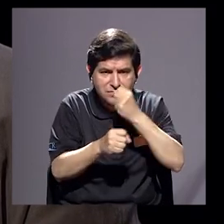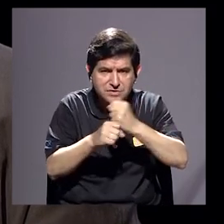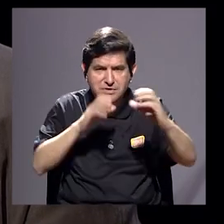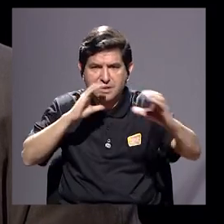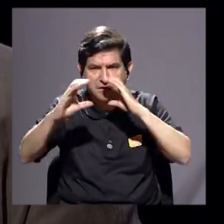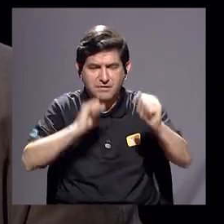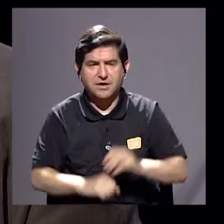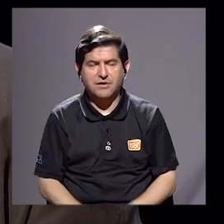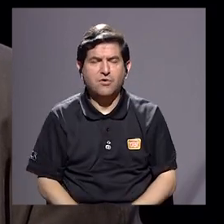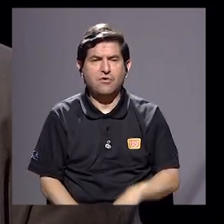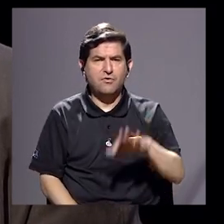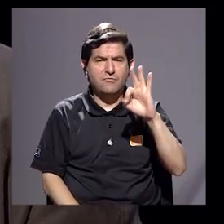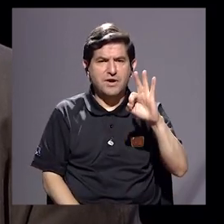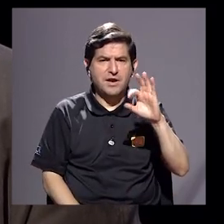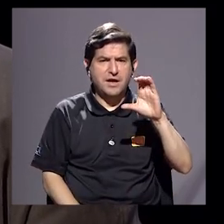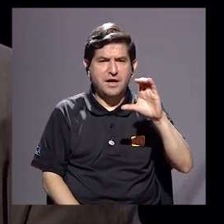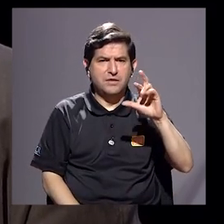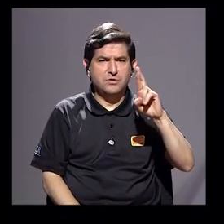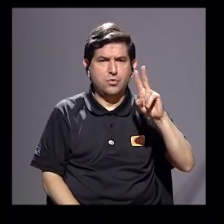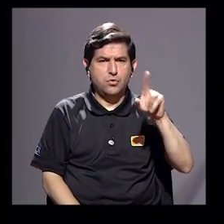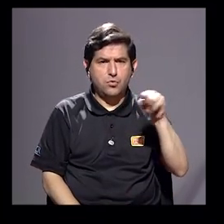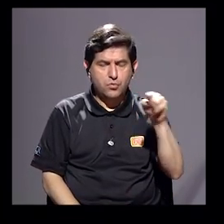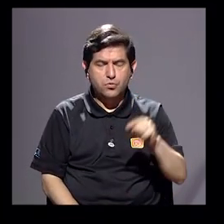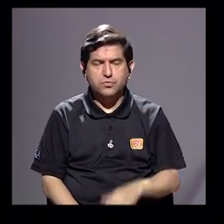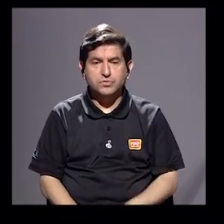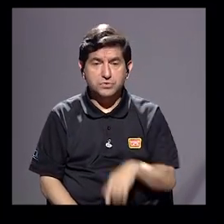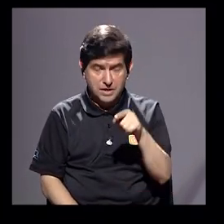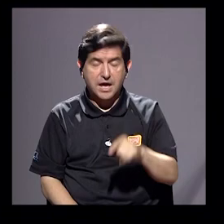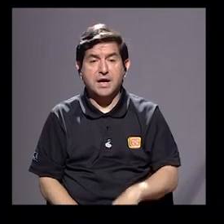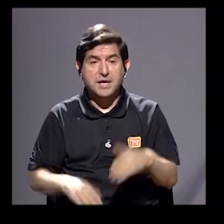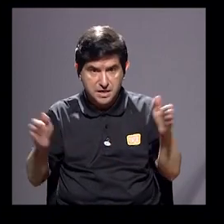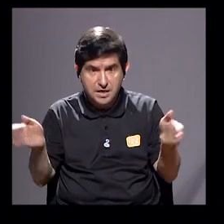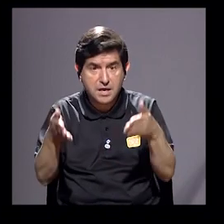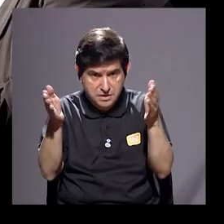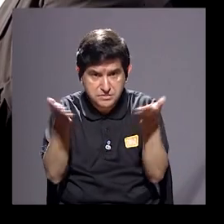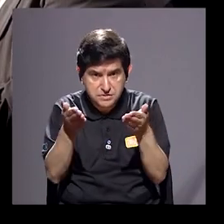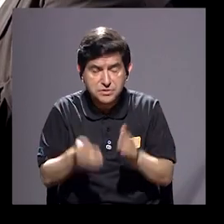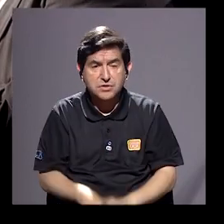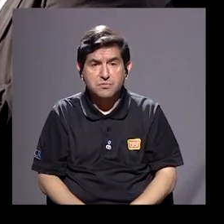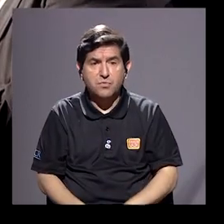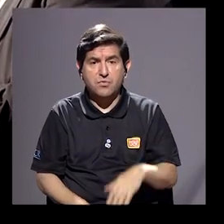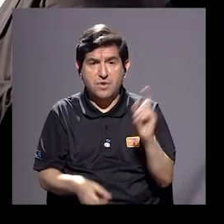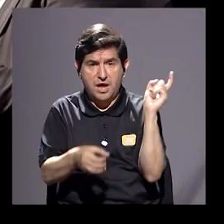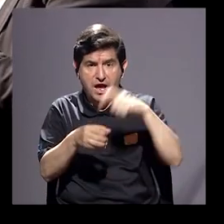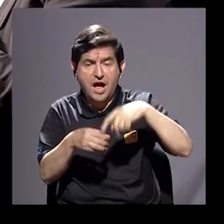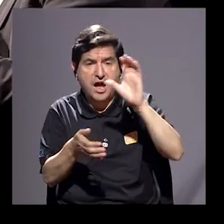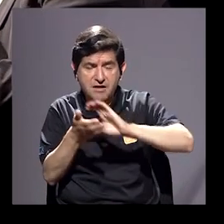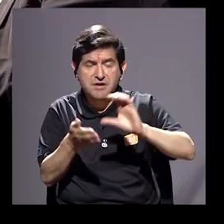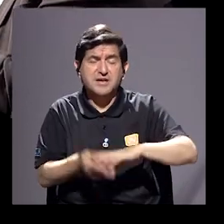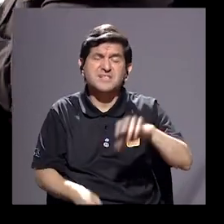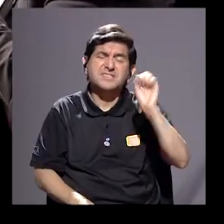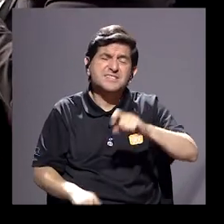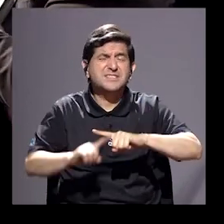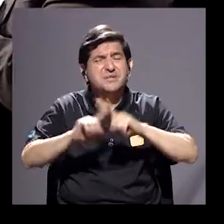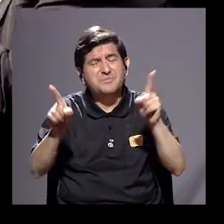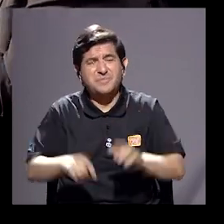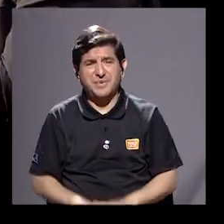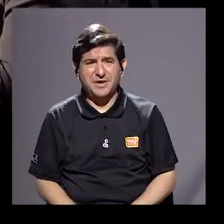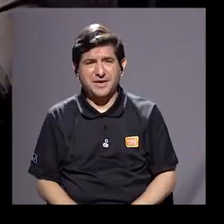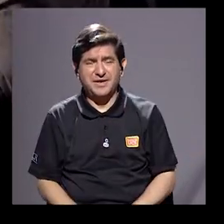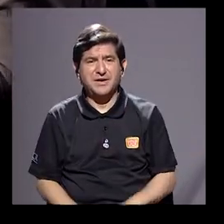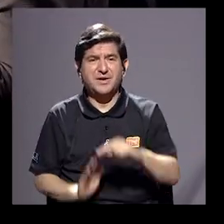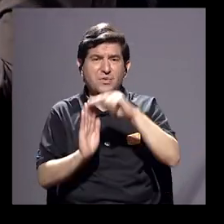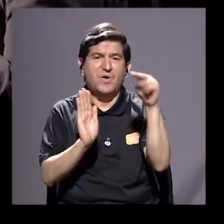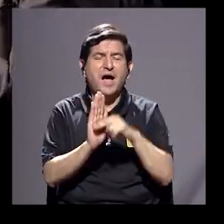comunicación y que fernando cruz tiene una posición pero colegiatura sí sí sí puede tenerla pero vamos a ver hay normas